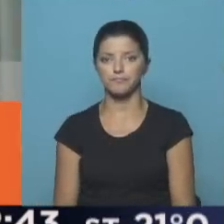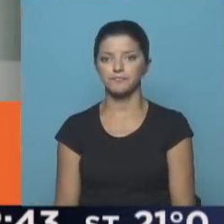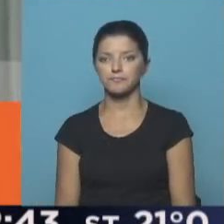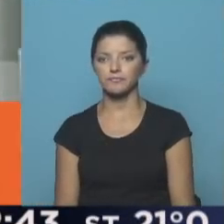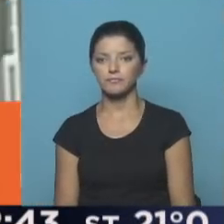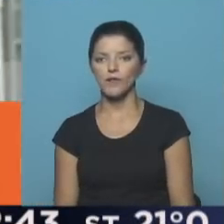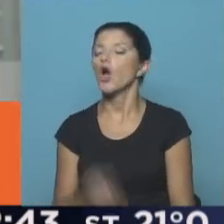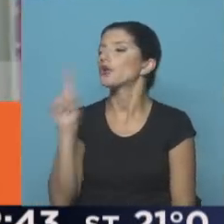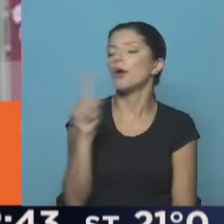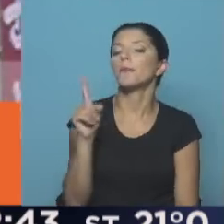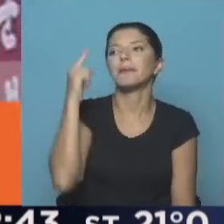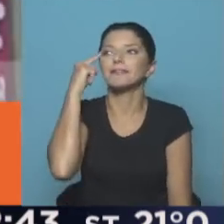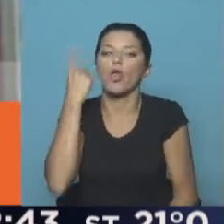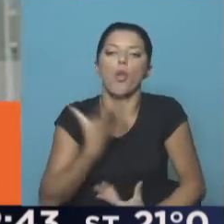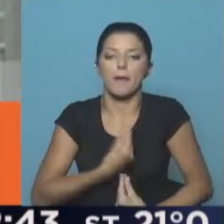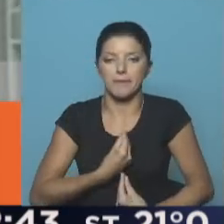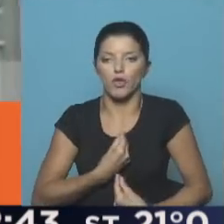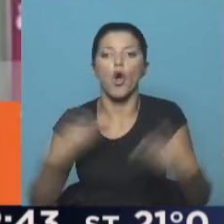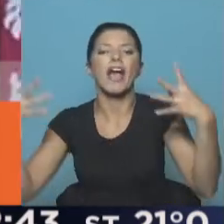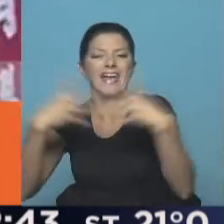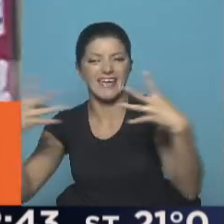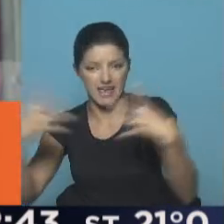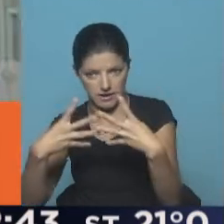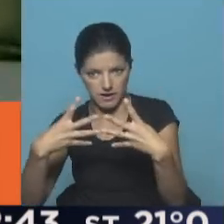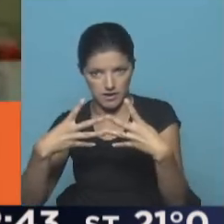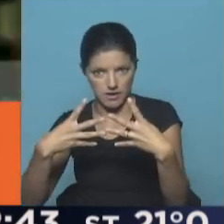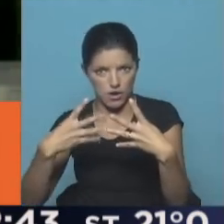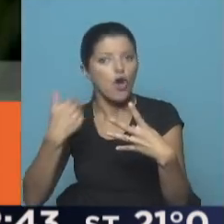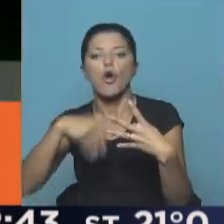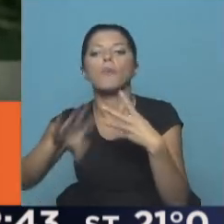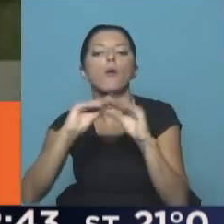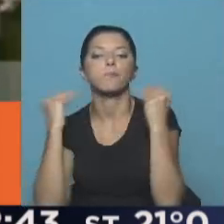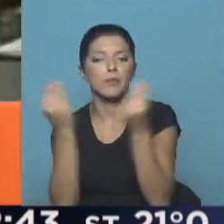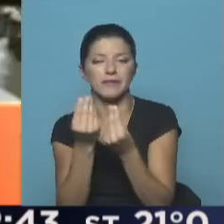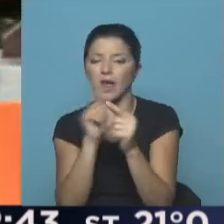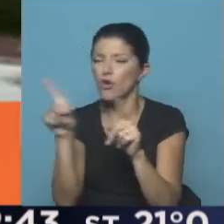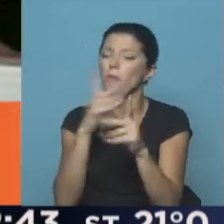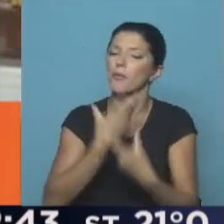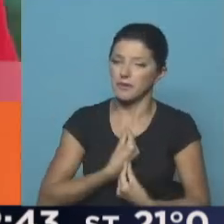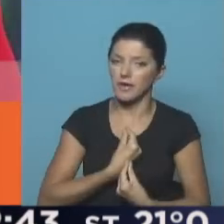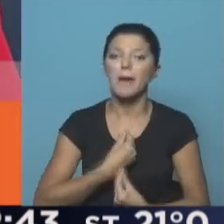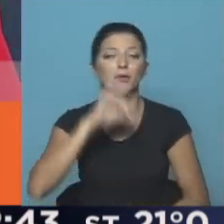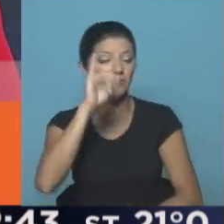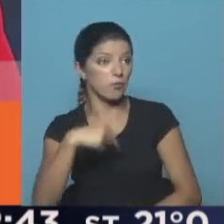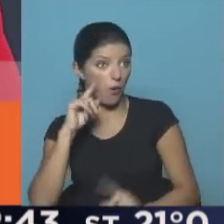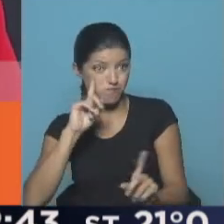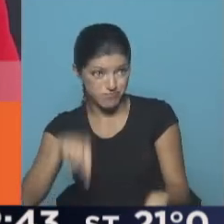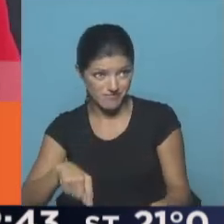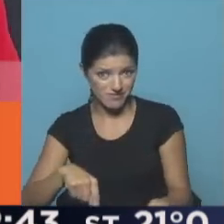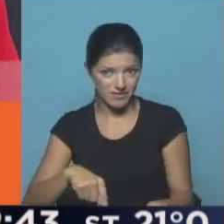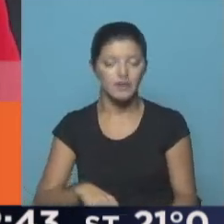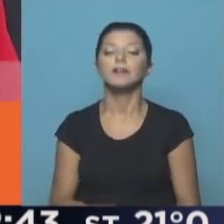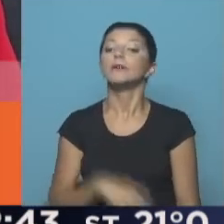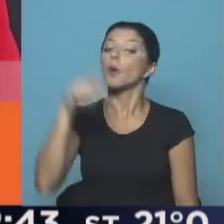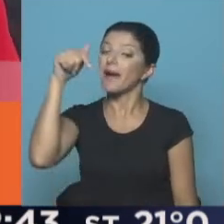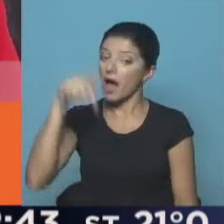no por el temor de una guerra contra Corea del Norte, como pueda terminar seguramente por esta... Pero sí por la imprevisibilidad también. El tema es que ahora tenés